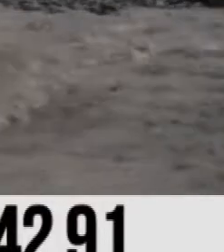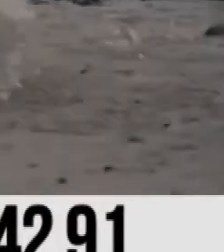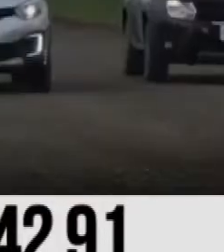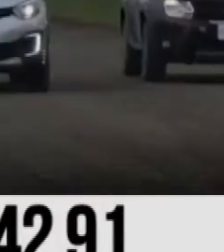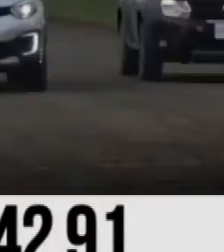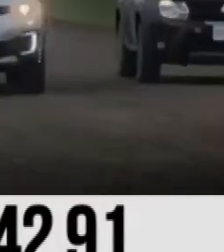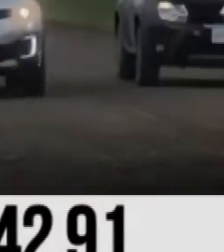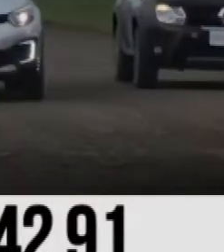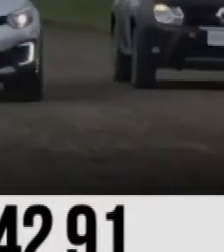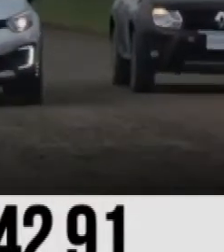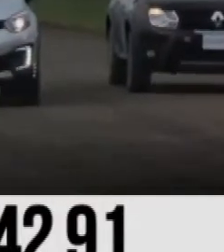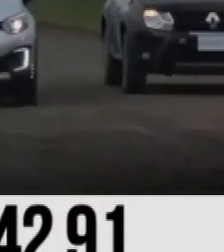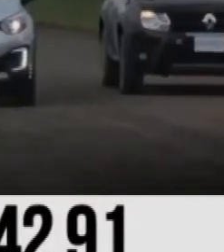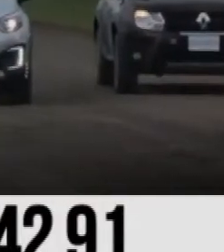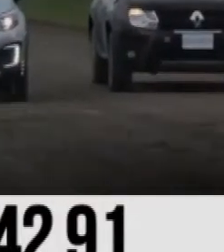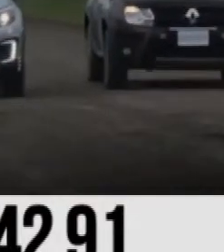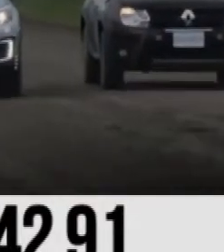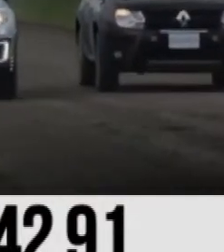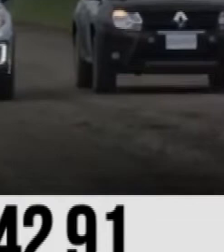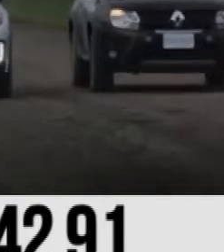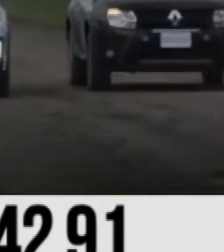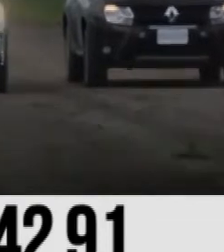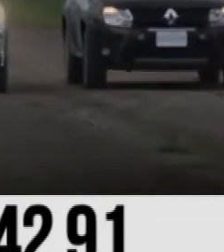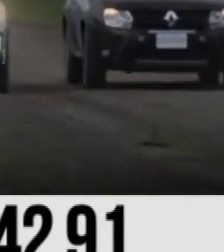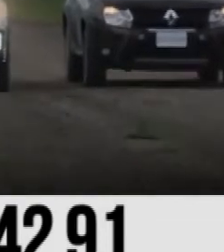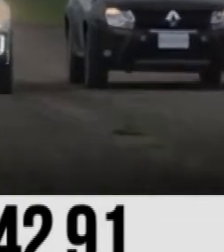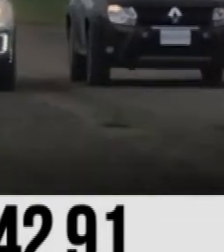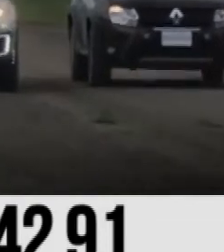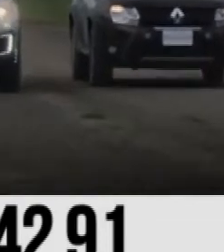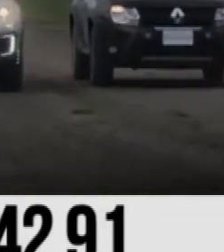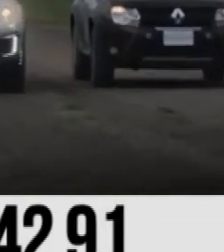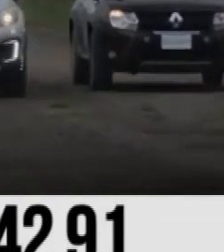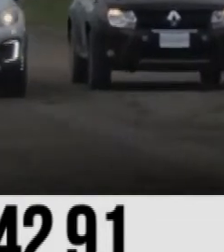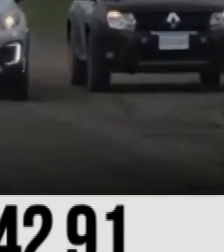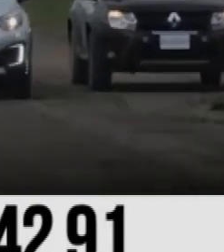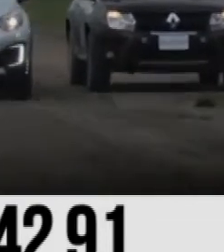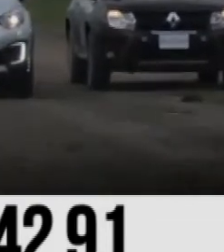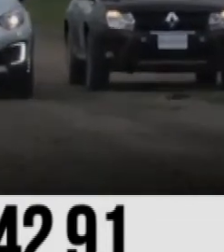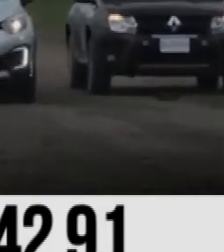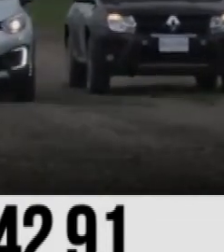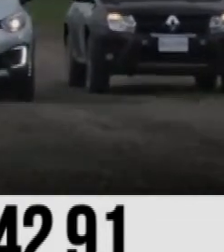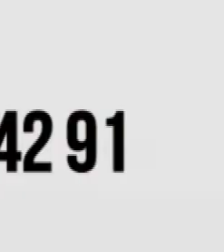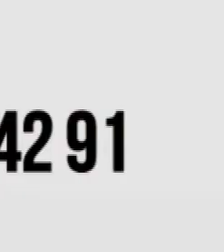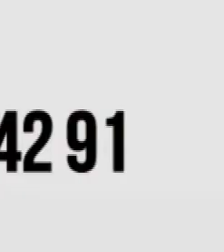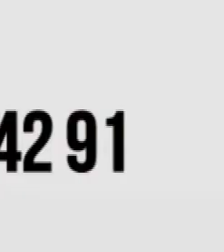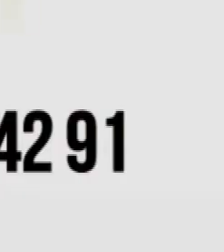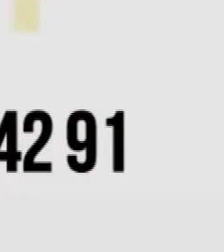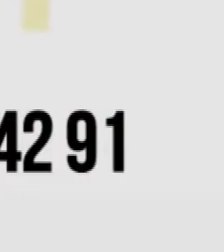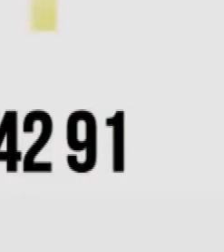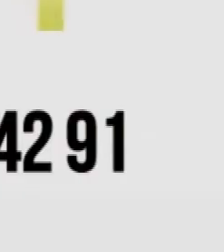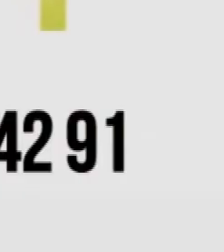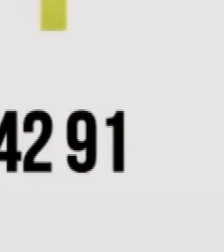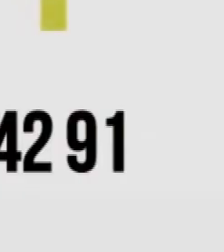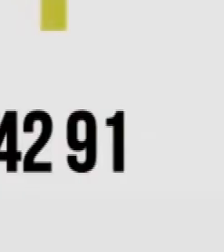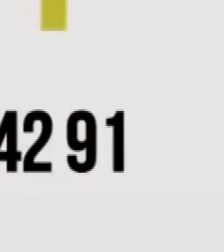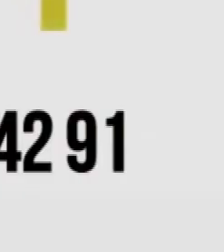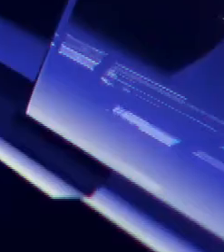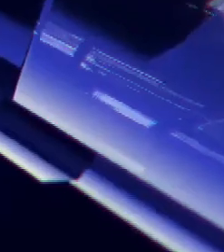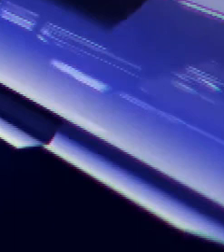Somos líderes en camionetas por el camino recorrido. Tu camioneta Renault con la mejor cuota inicial y paga en 2018.